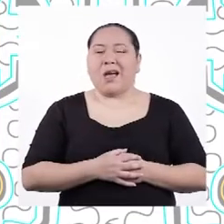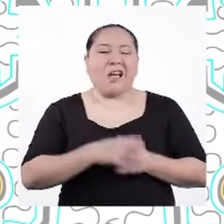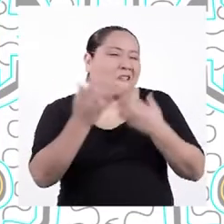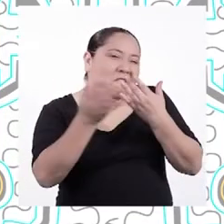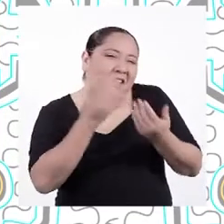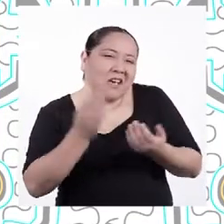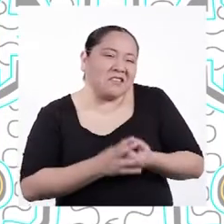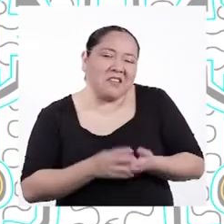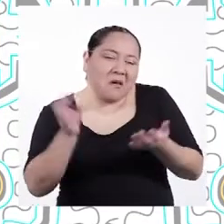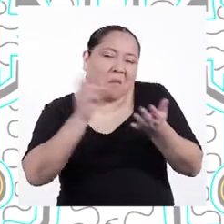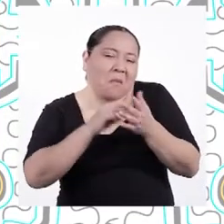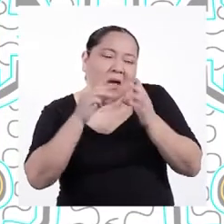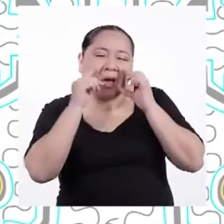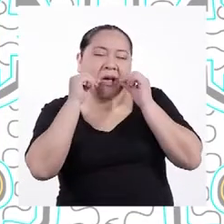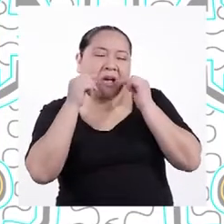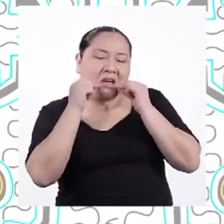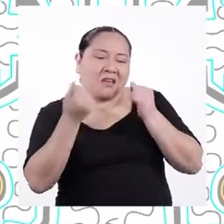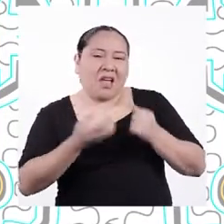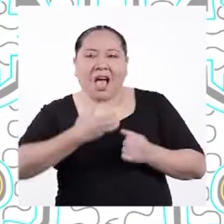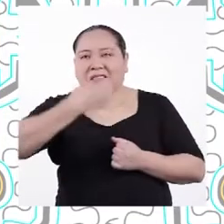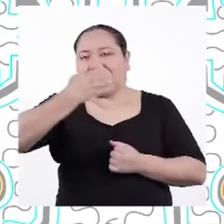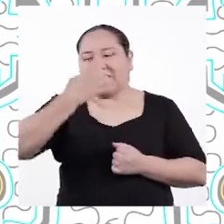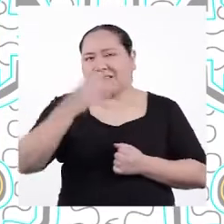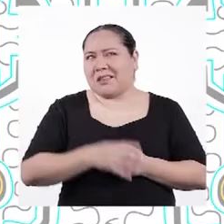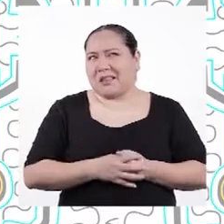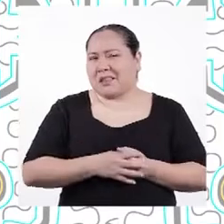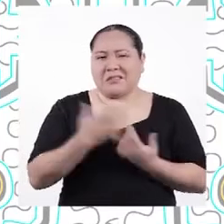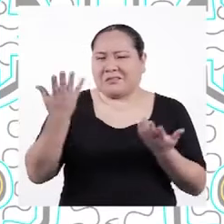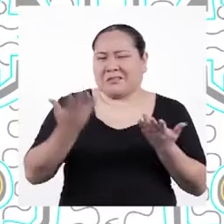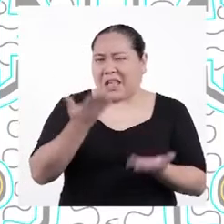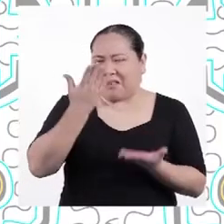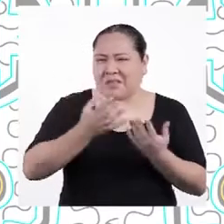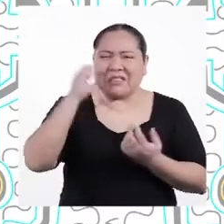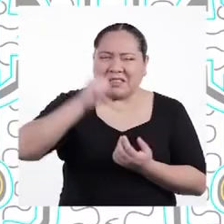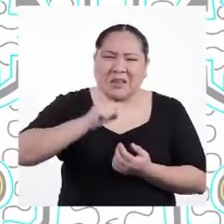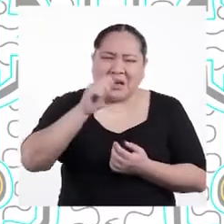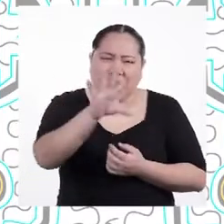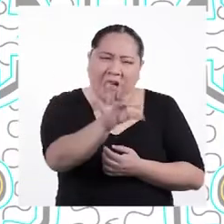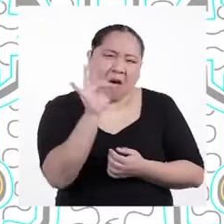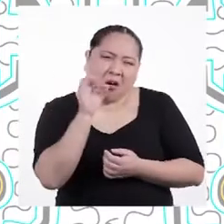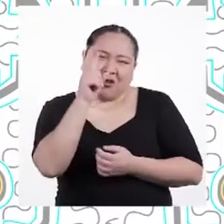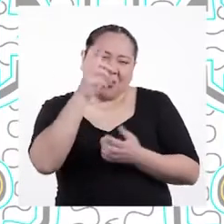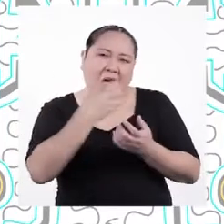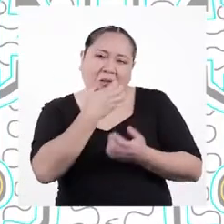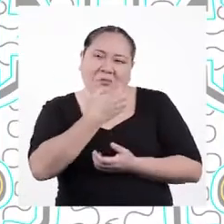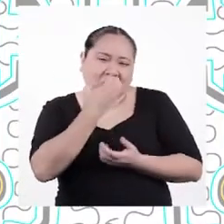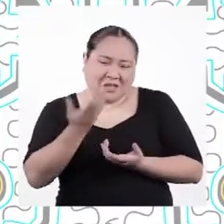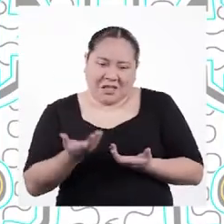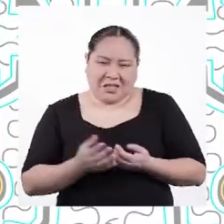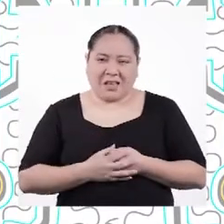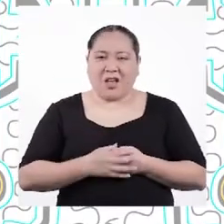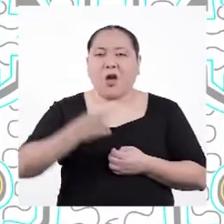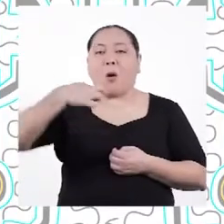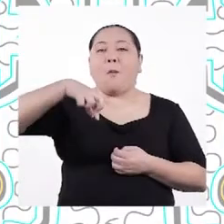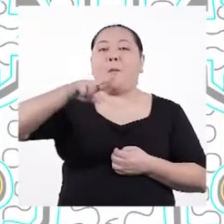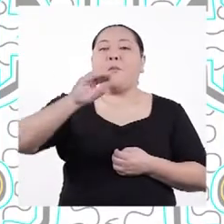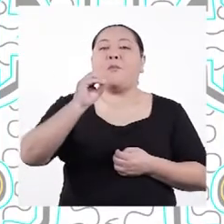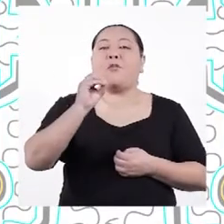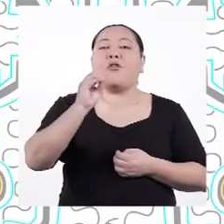de fresa, es más probable que escoja uno de manzana. Excelente. ¿Y cuál sería esa probabilidad? 3.